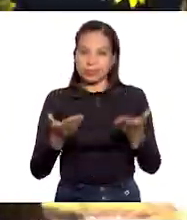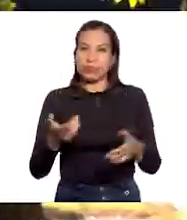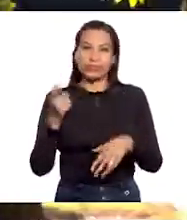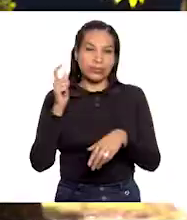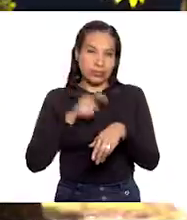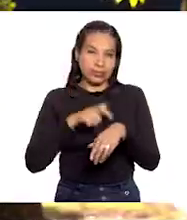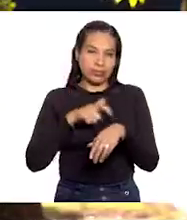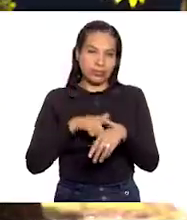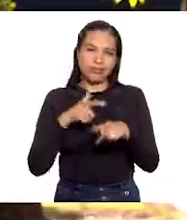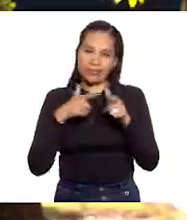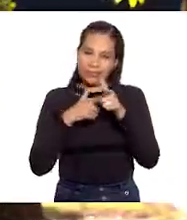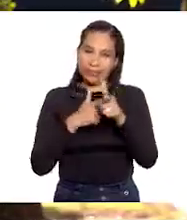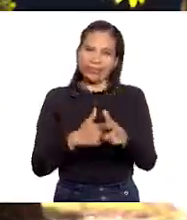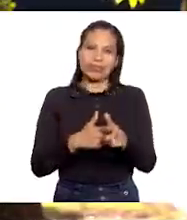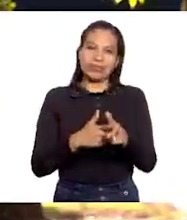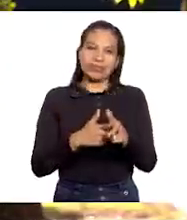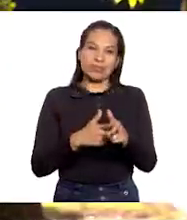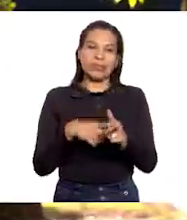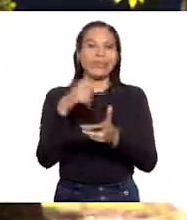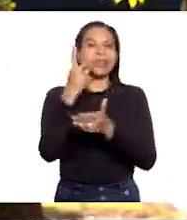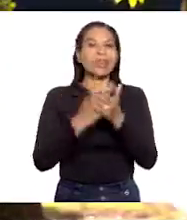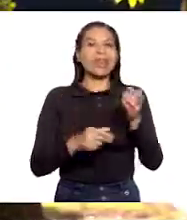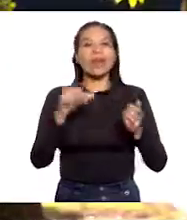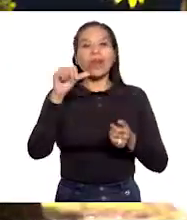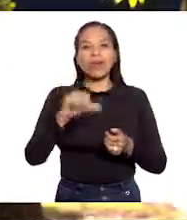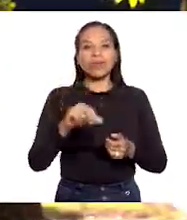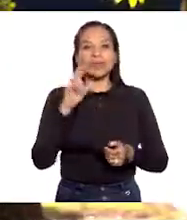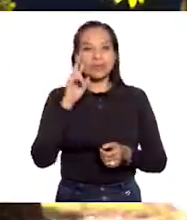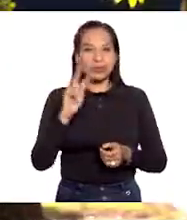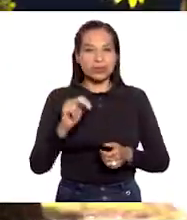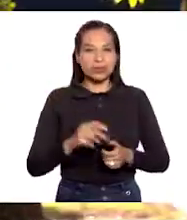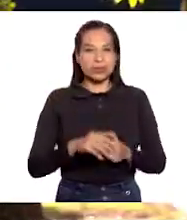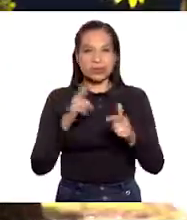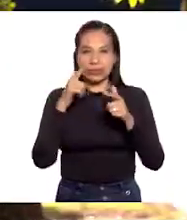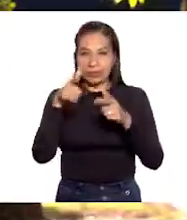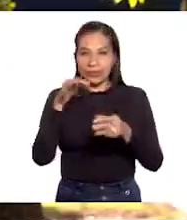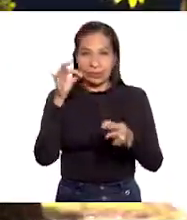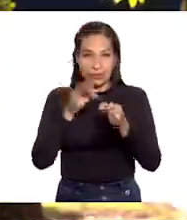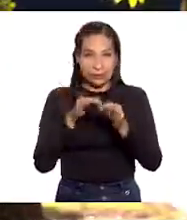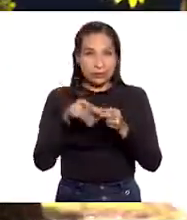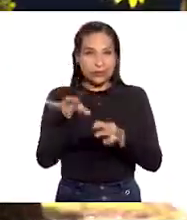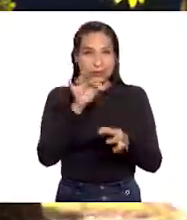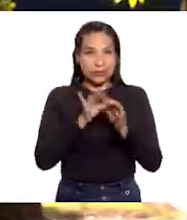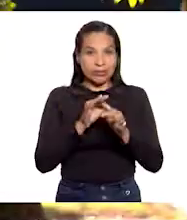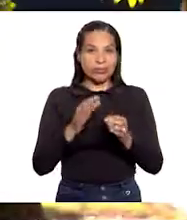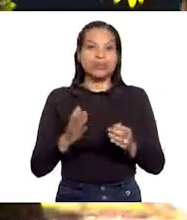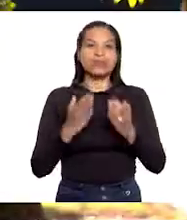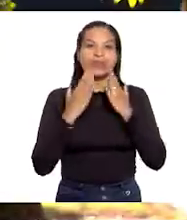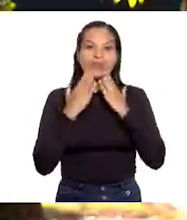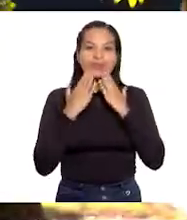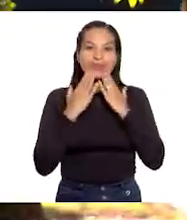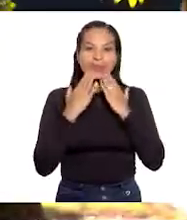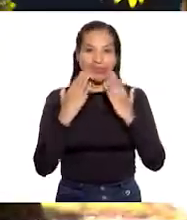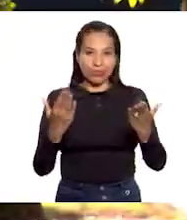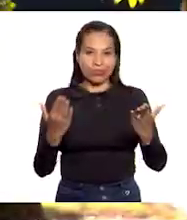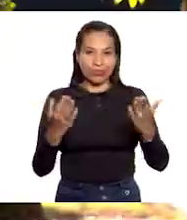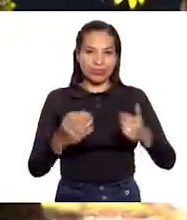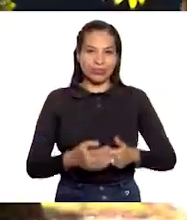es momento de seguir con el programa de hoy. ¿Listas? ¿Listos?